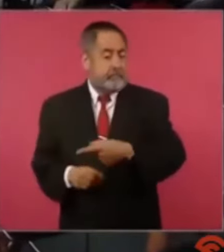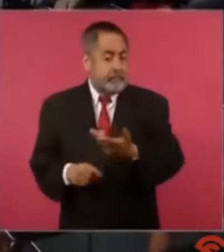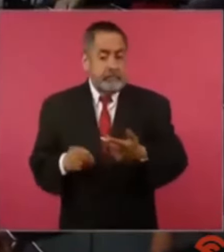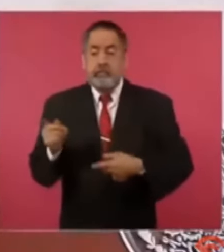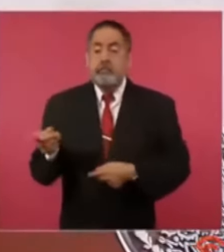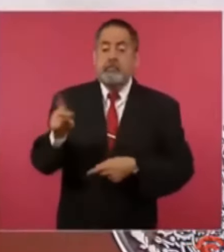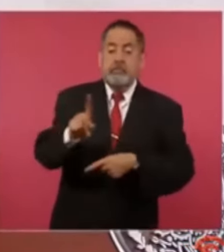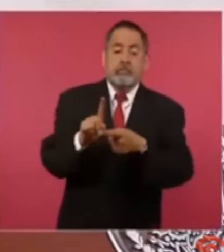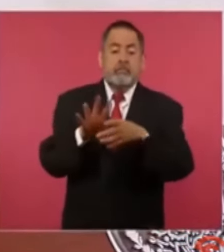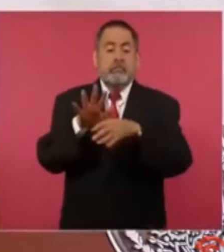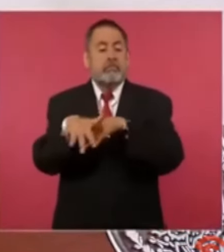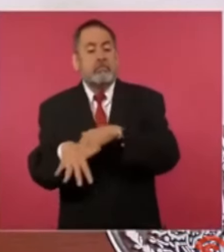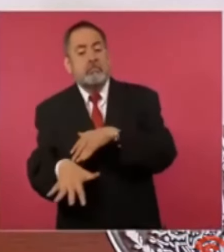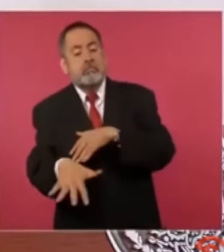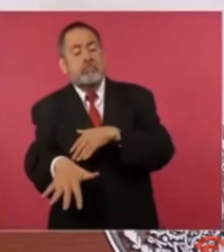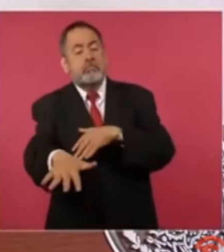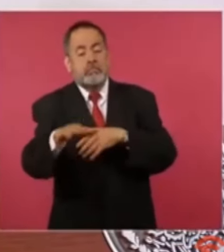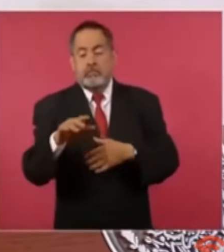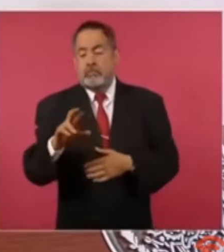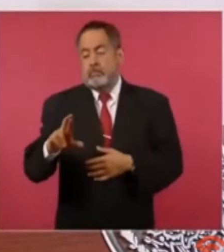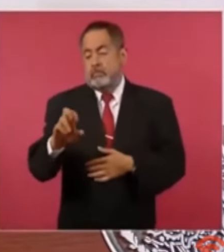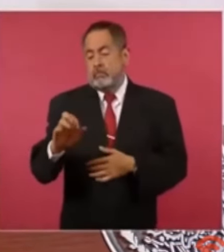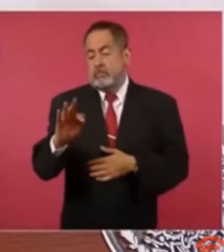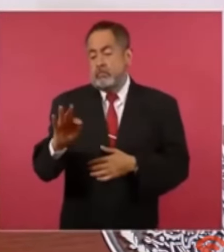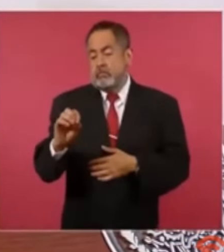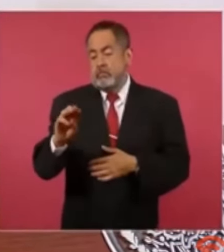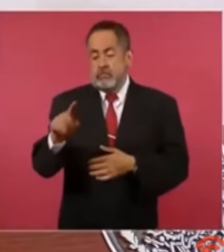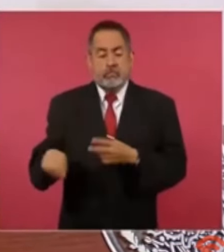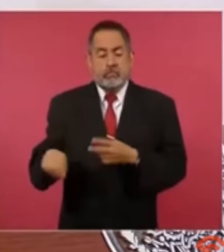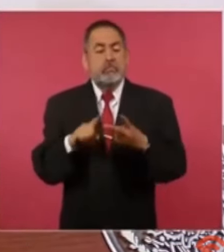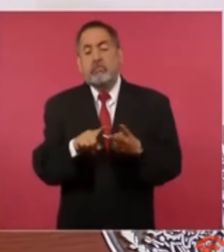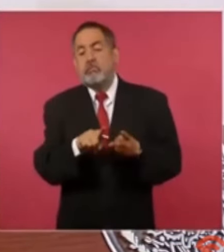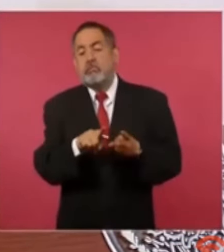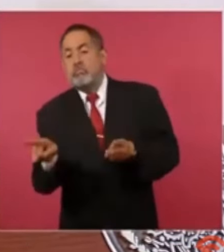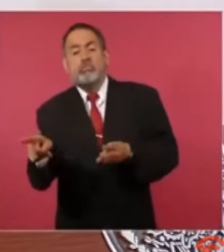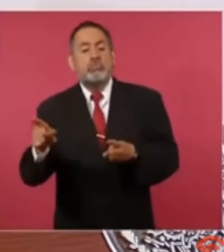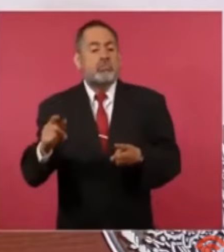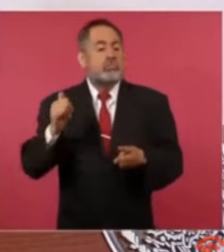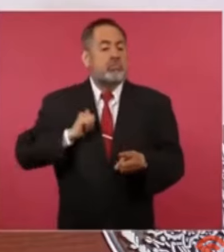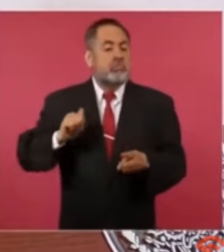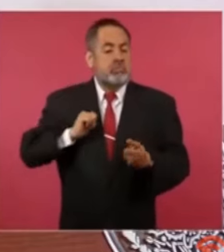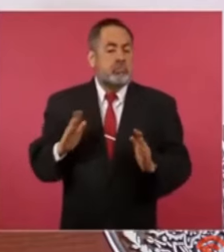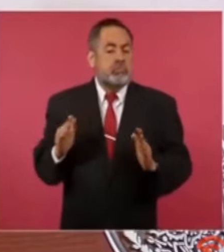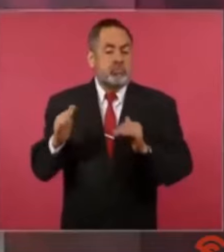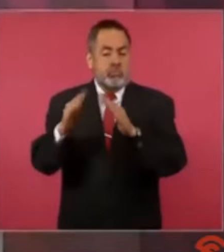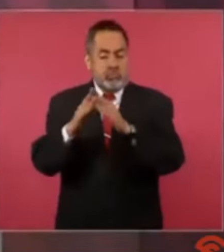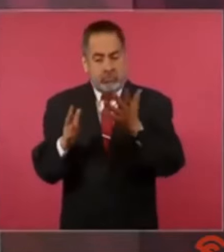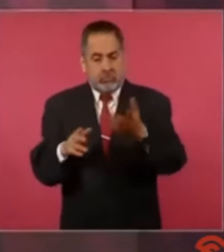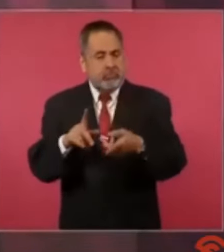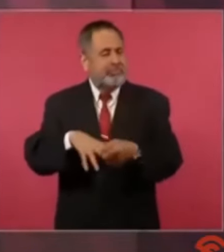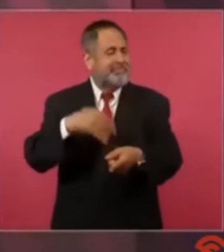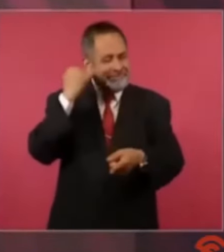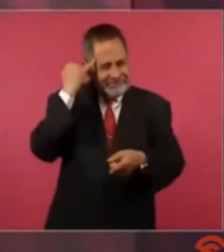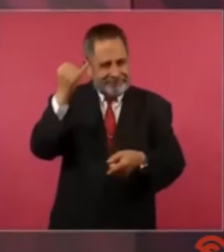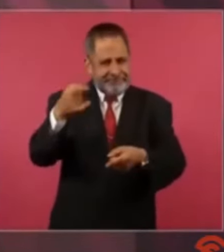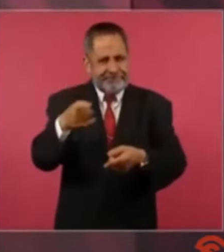las cascadas de Reforma, también la zona arqueológica. Luego,